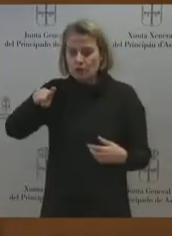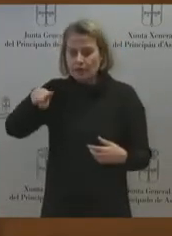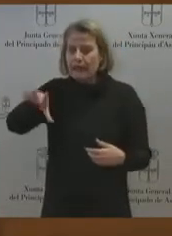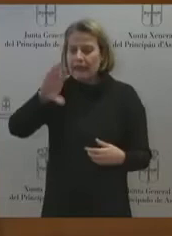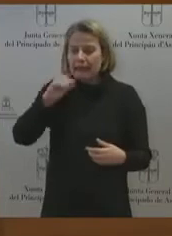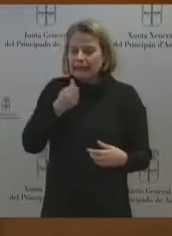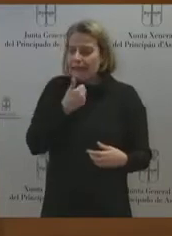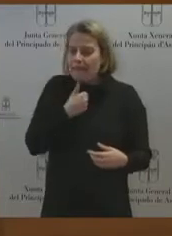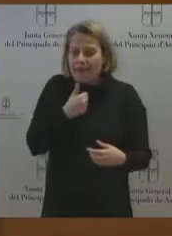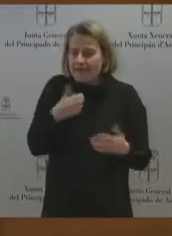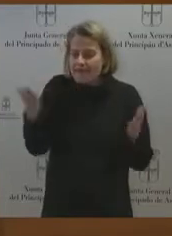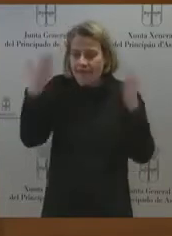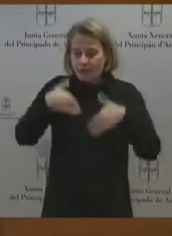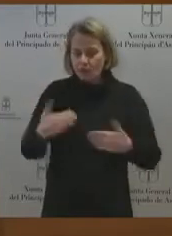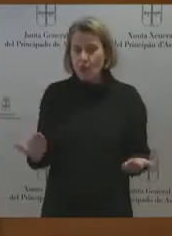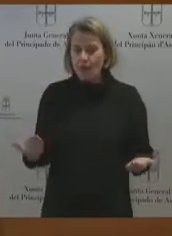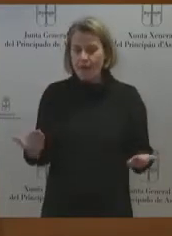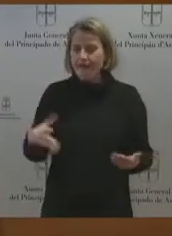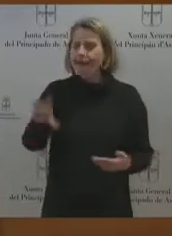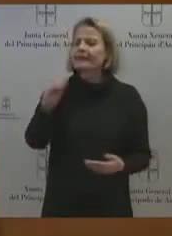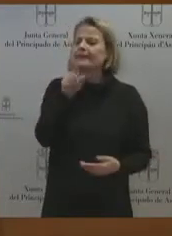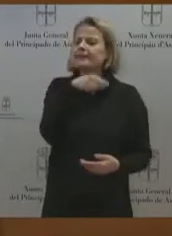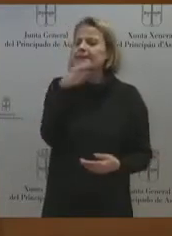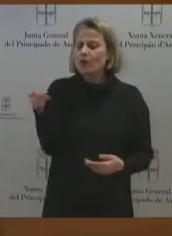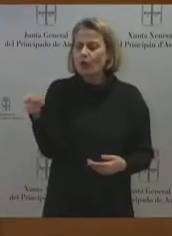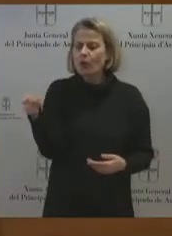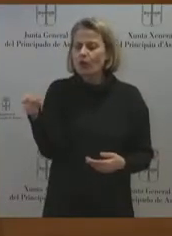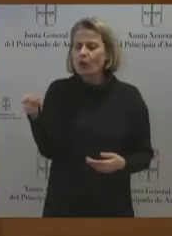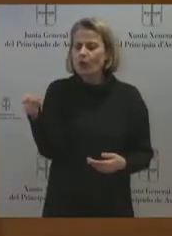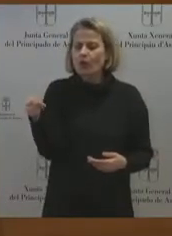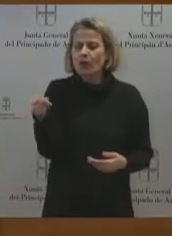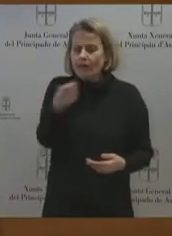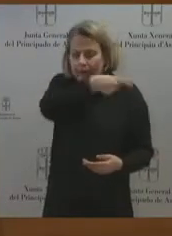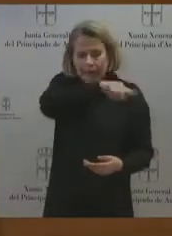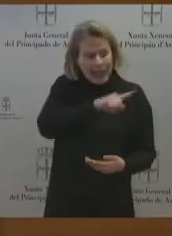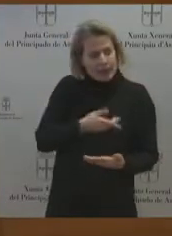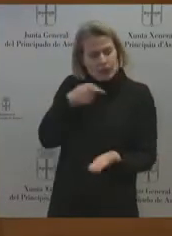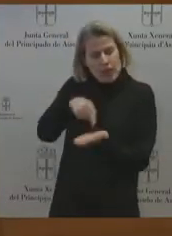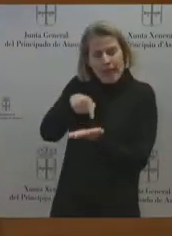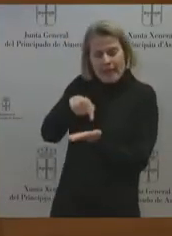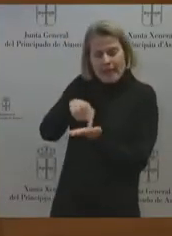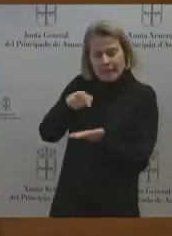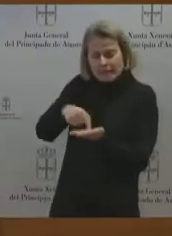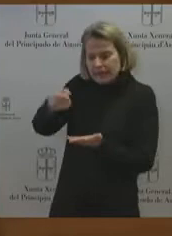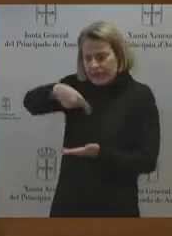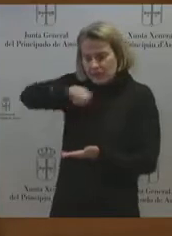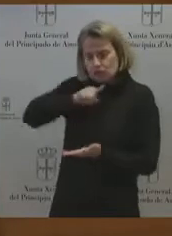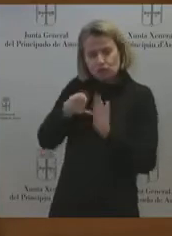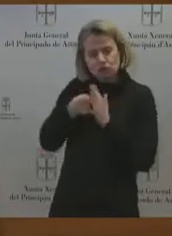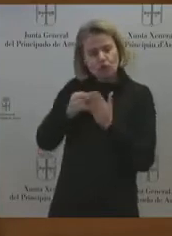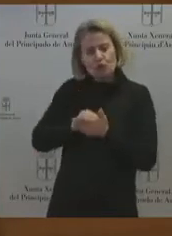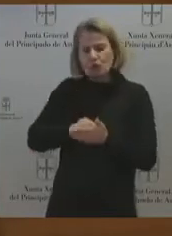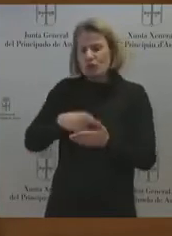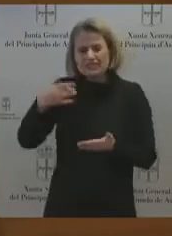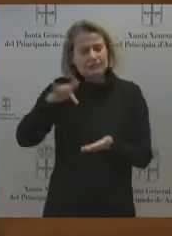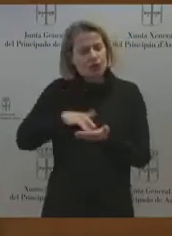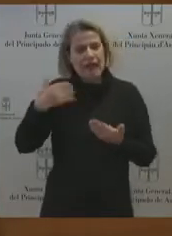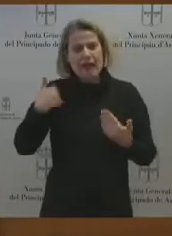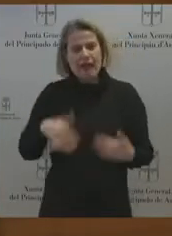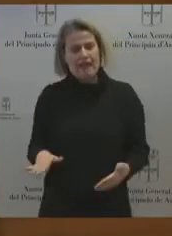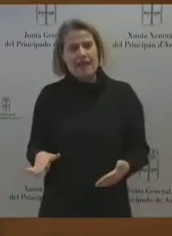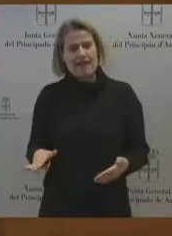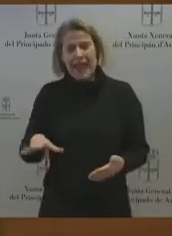que tomemos soluciones, que hagamos cosas y que seamos incapaces en todos los ámbitos de llegar a una conclusión y de hacer cosas reales